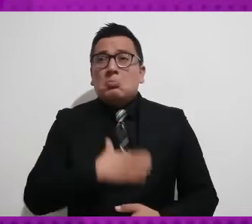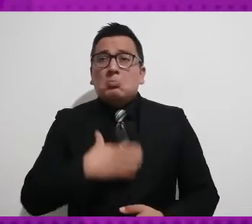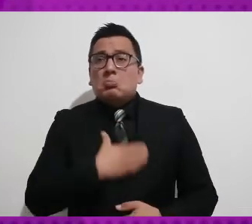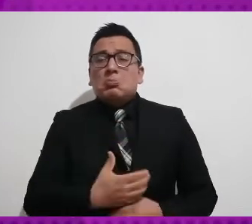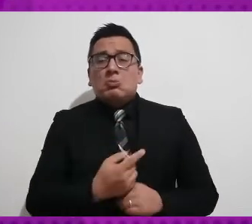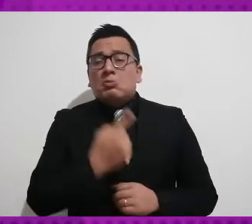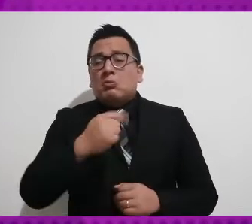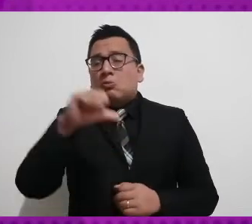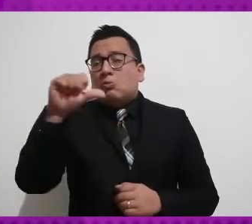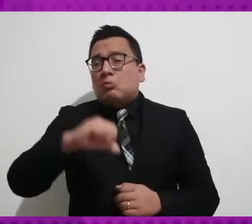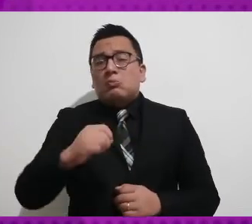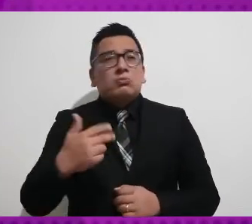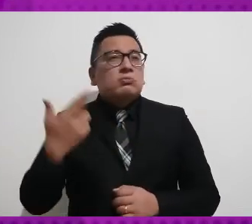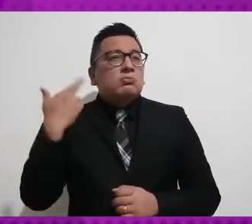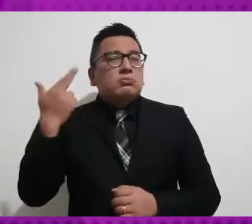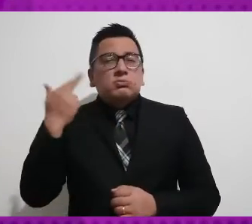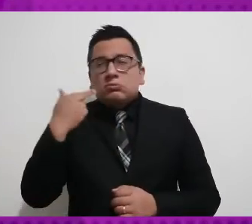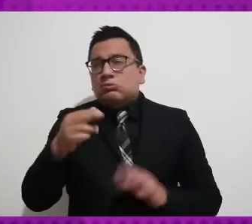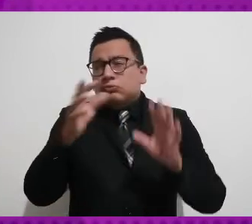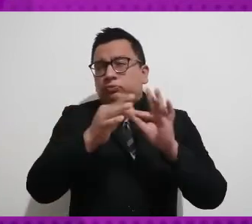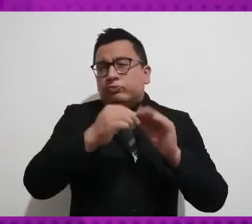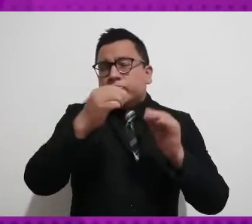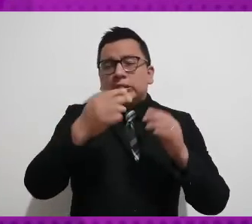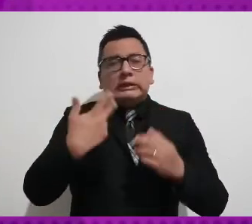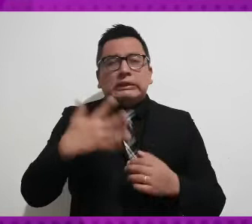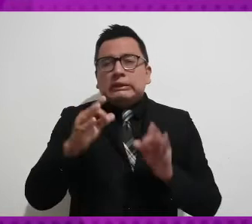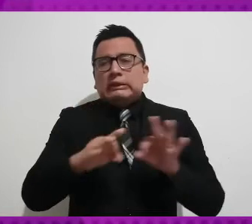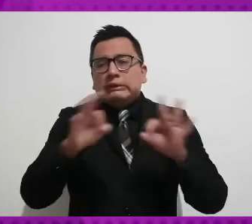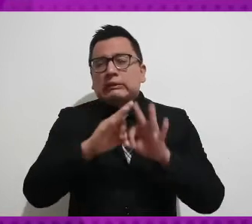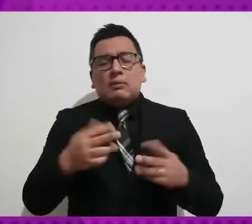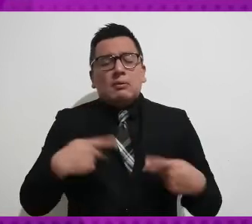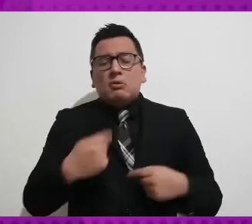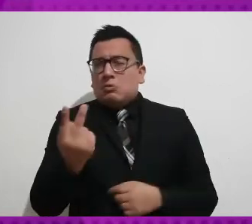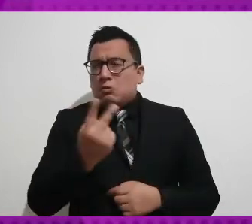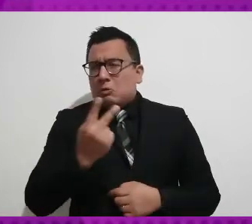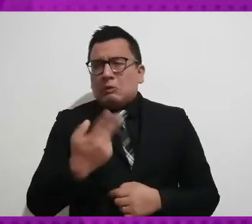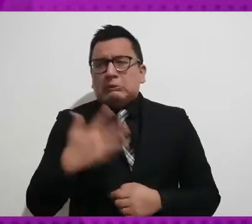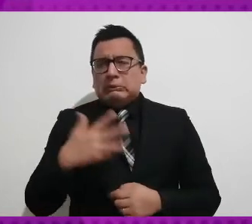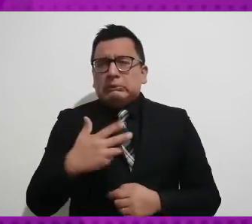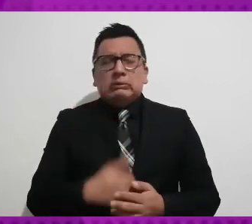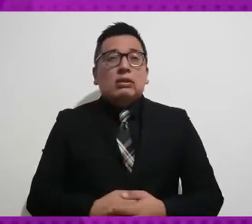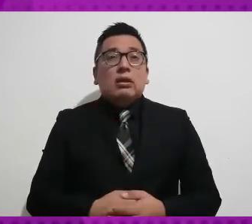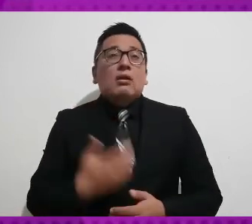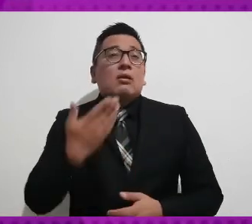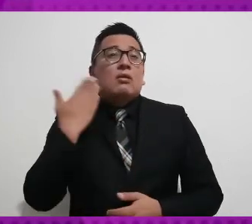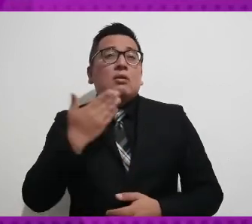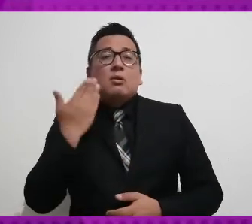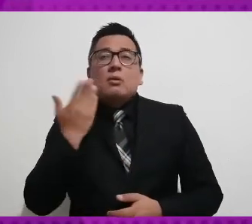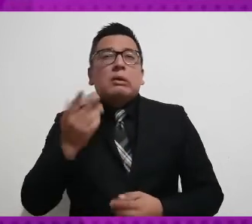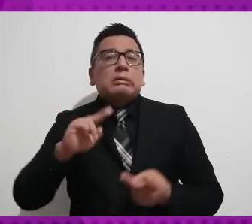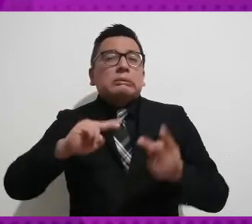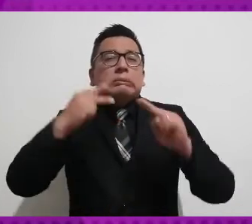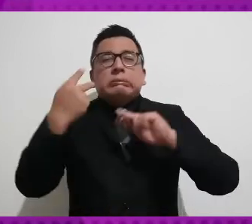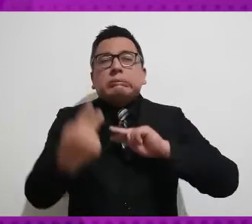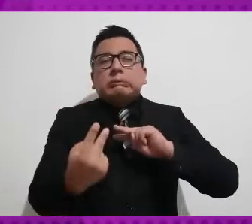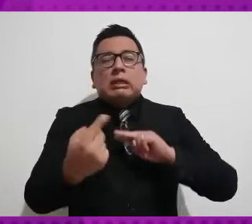por el programa que tenemos el día de hoy. Tenemos a dos grandes invitados que normalmente pues están del